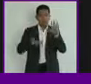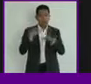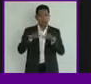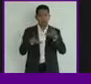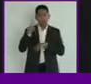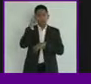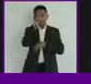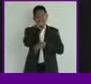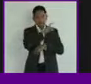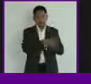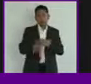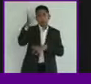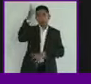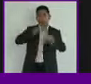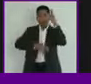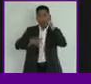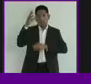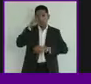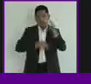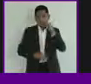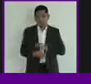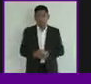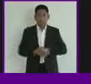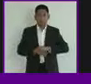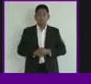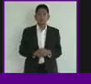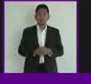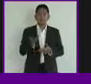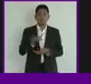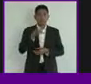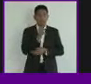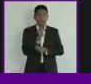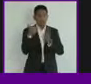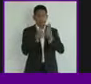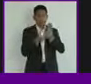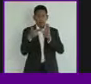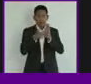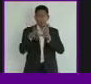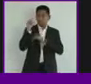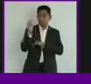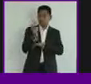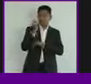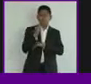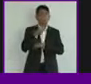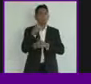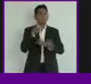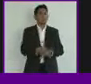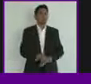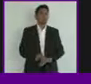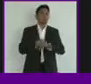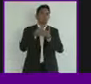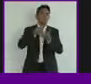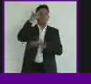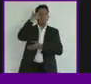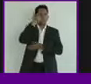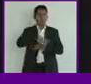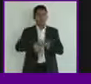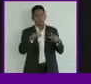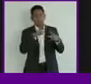educativas. Sin embargo, en algunos de los casos, las herramientas tecnológicas han sido de gran ayuda para sortear los problemas en un